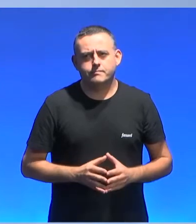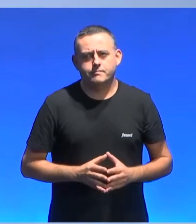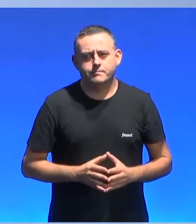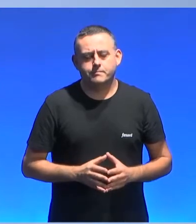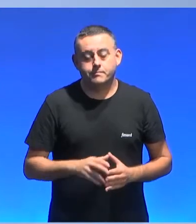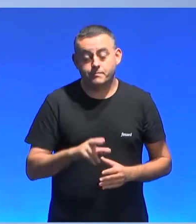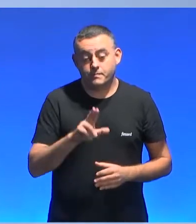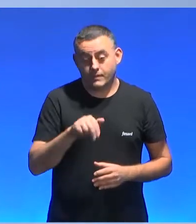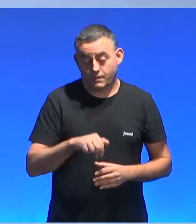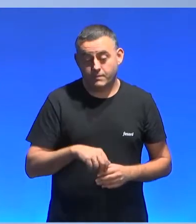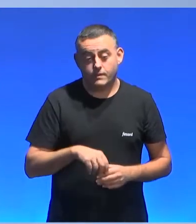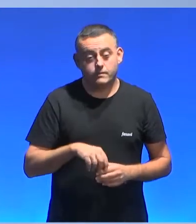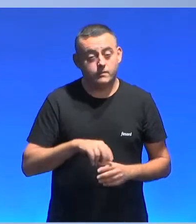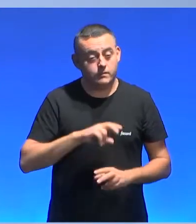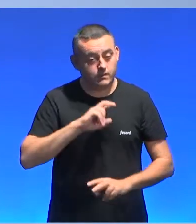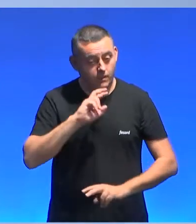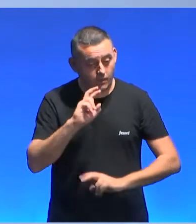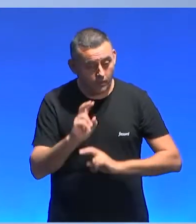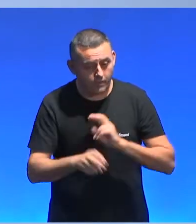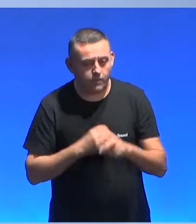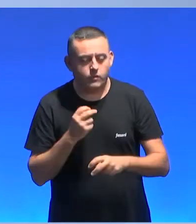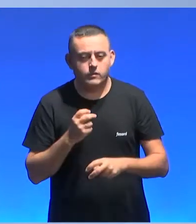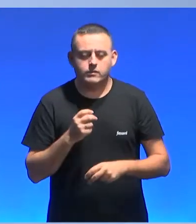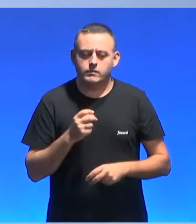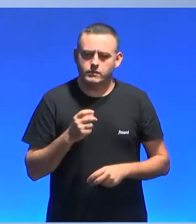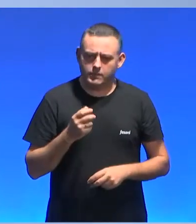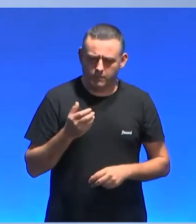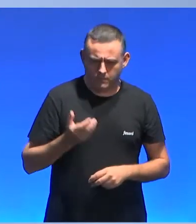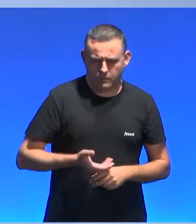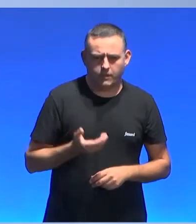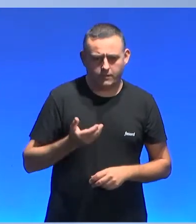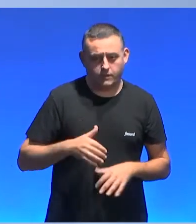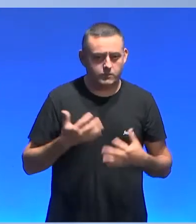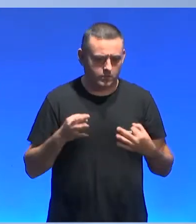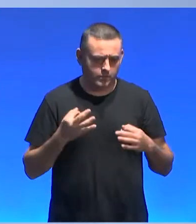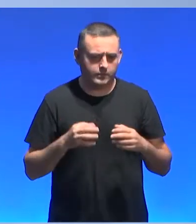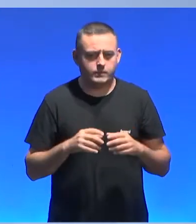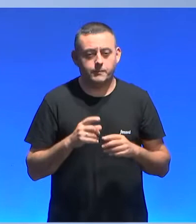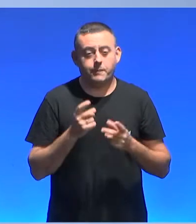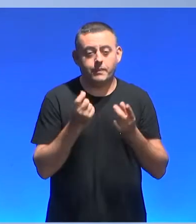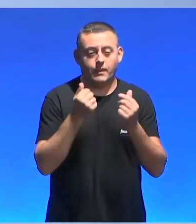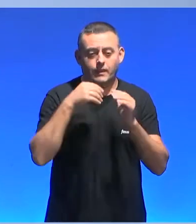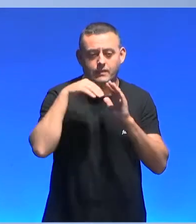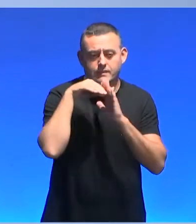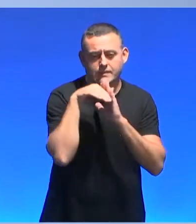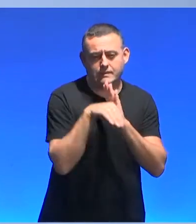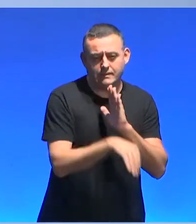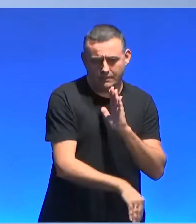renovación muy importante, como siempre ocurre después de las crisis.